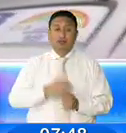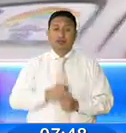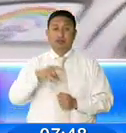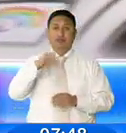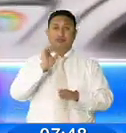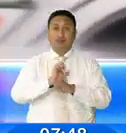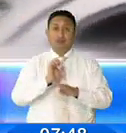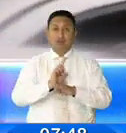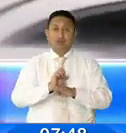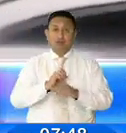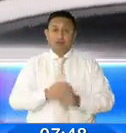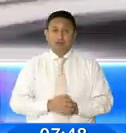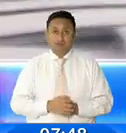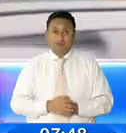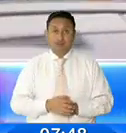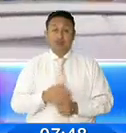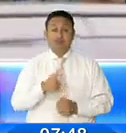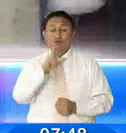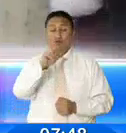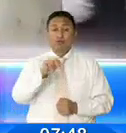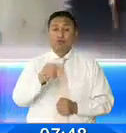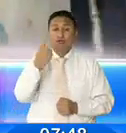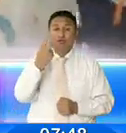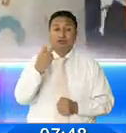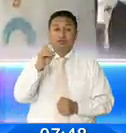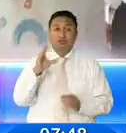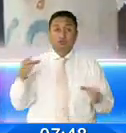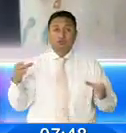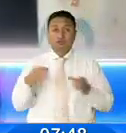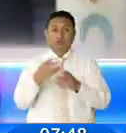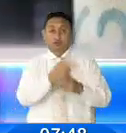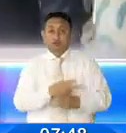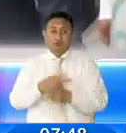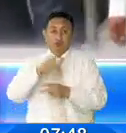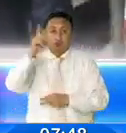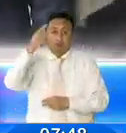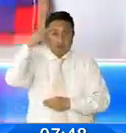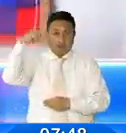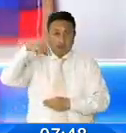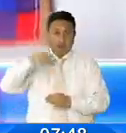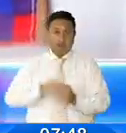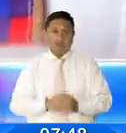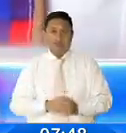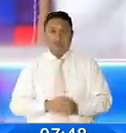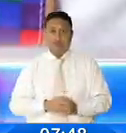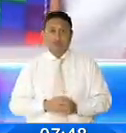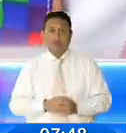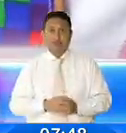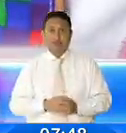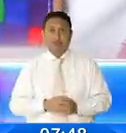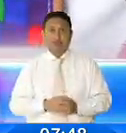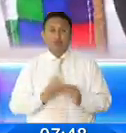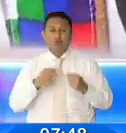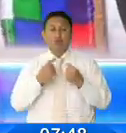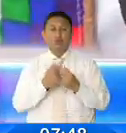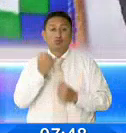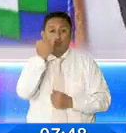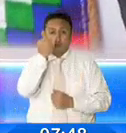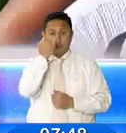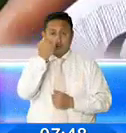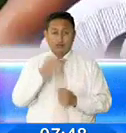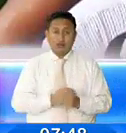Ecuador, Ecuarunari, y en el 2002 formó parte del Consejo de Gobierno de la Confederación de las Nacionalidades Indígenas,